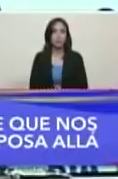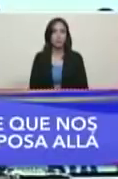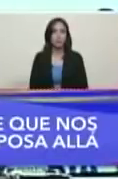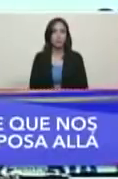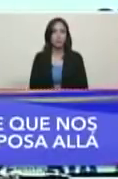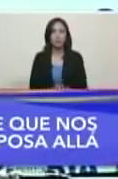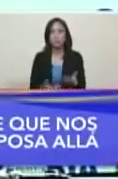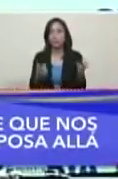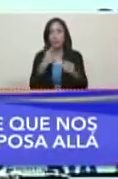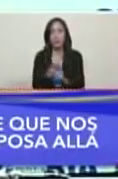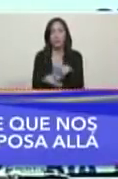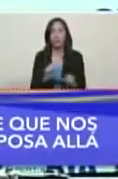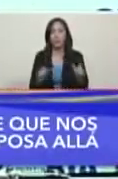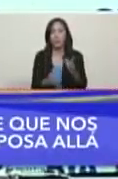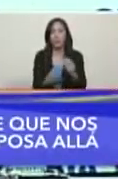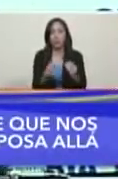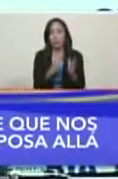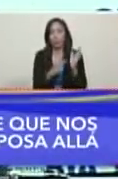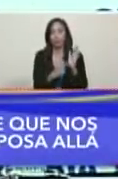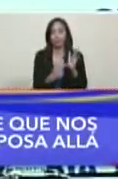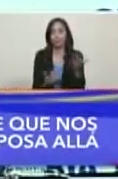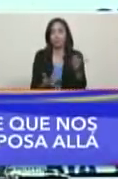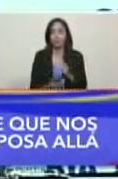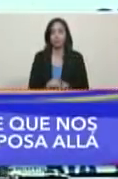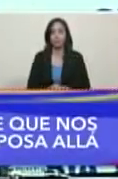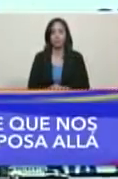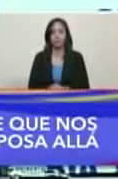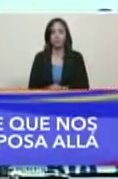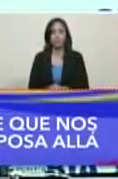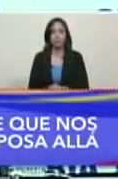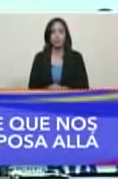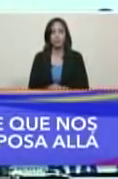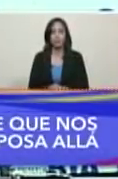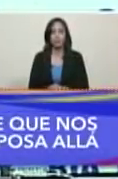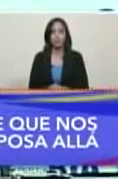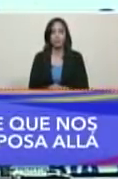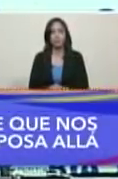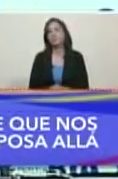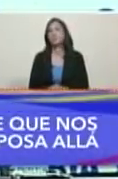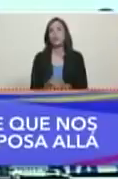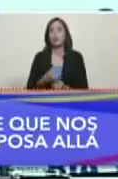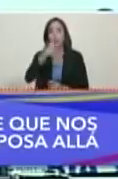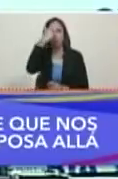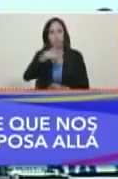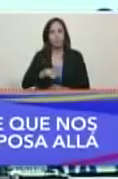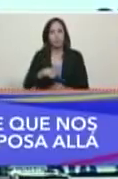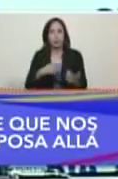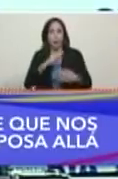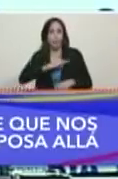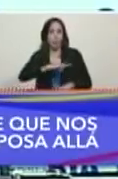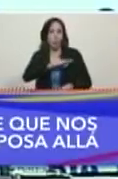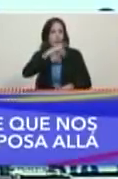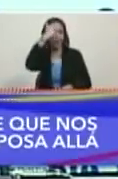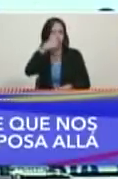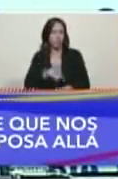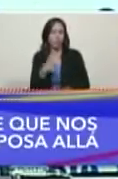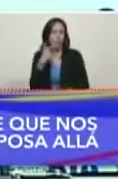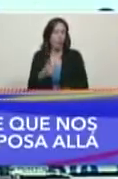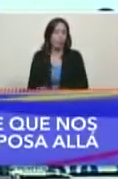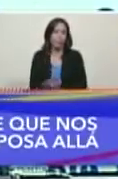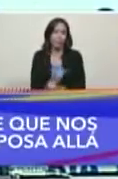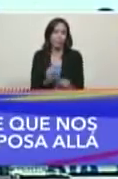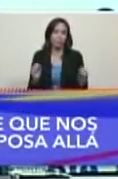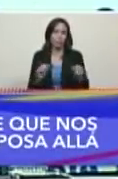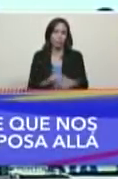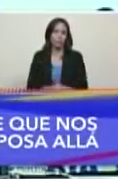única que nos debe llenar de mucha fuerza moral. La oligarquía